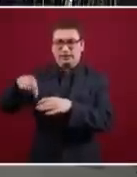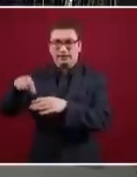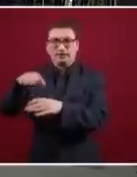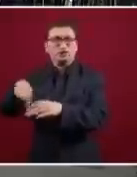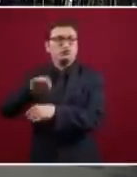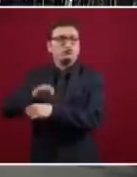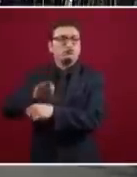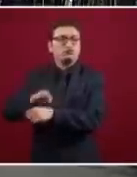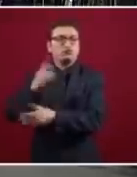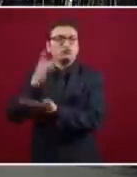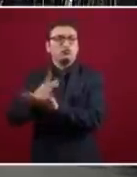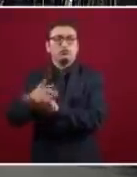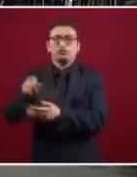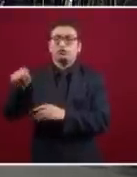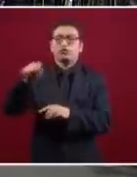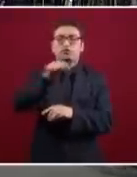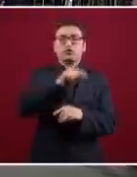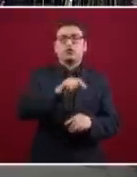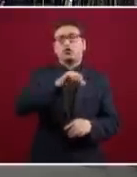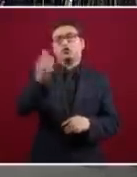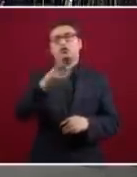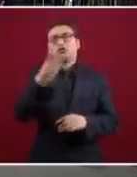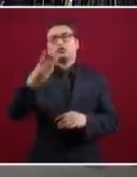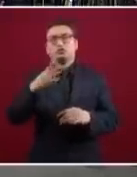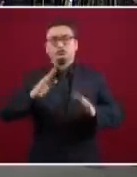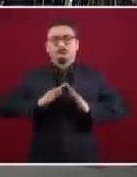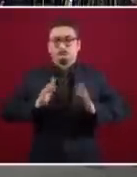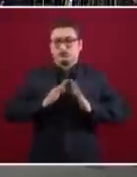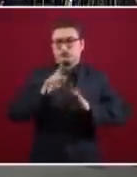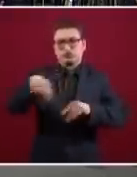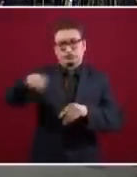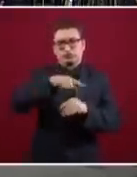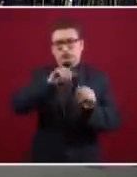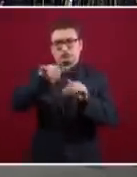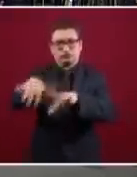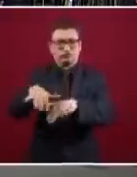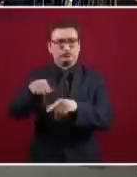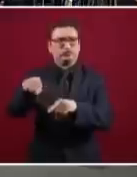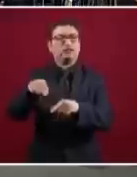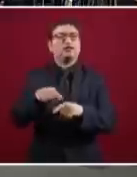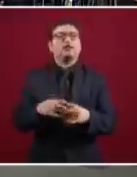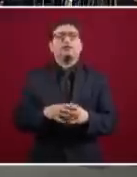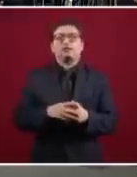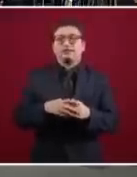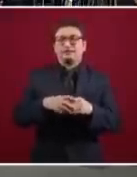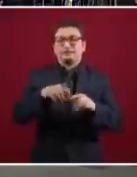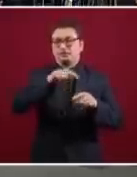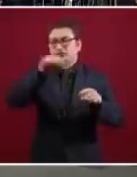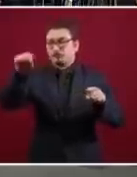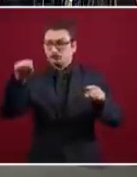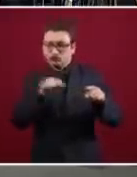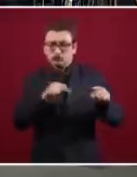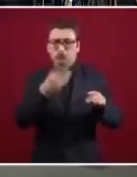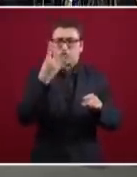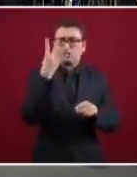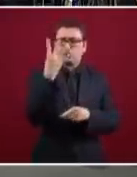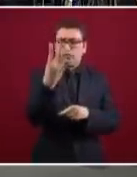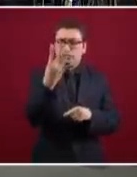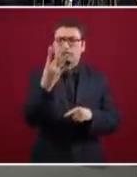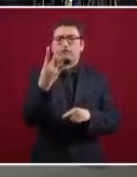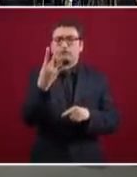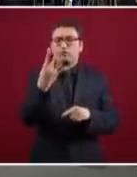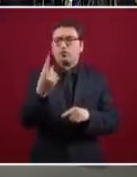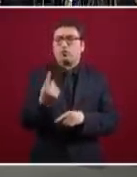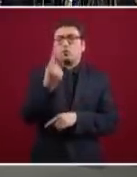tres eran cubiertos por la por sedena por personal militar y desde esos cuatro nada más el punto